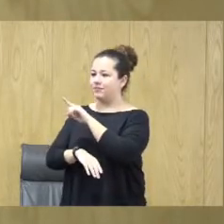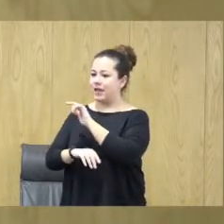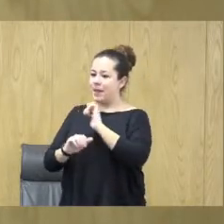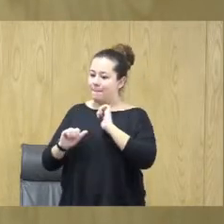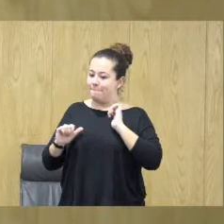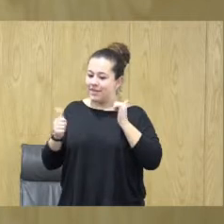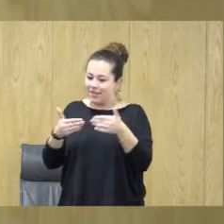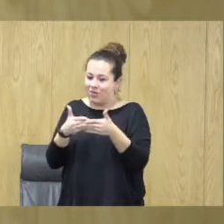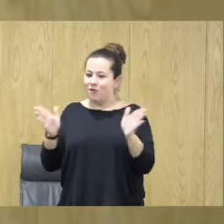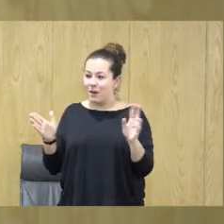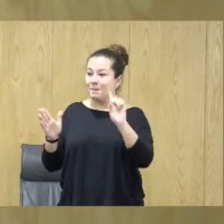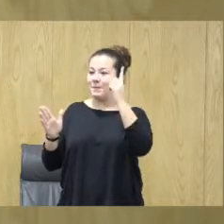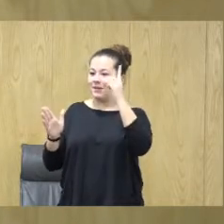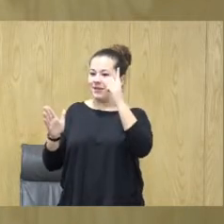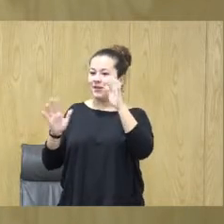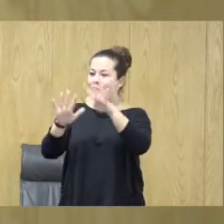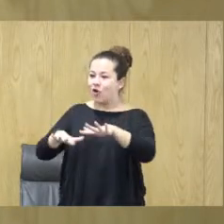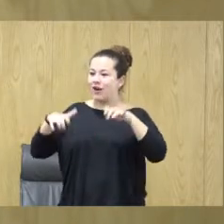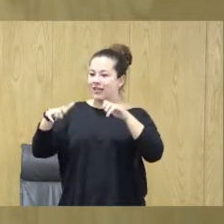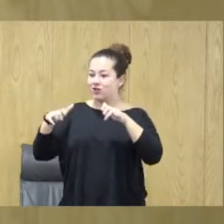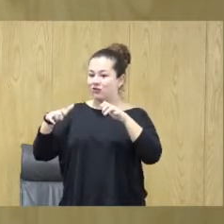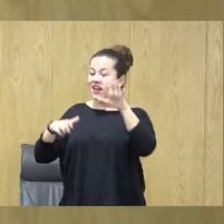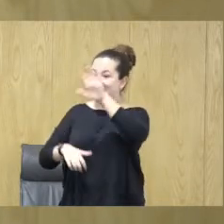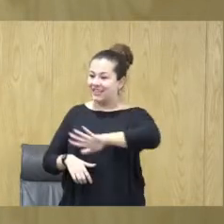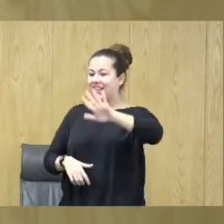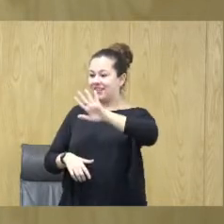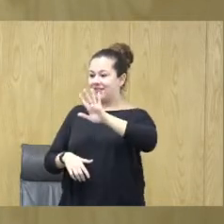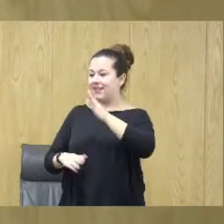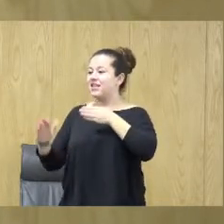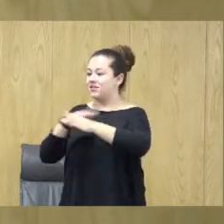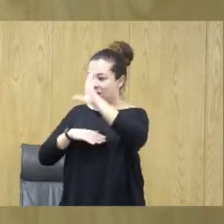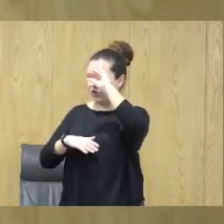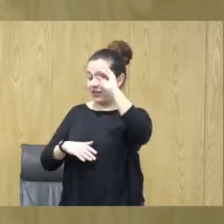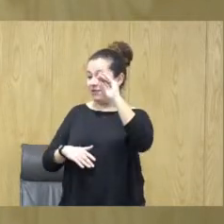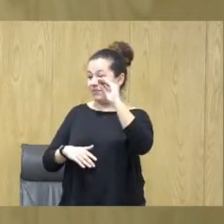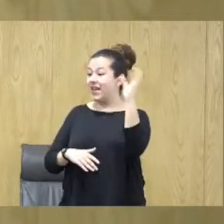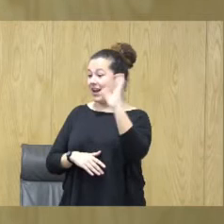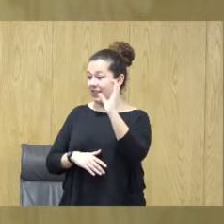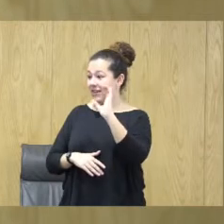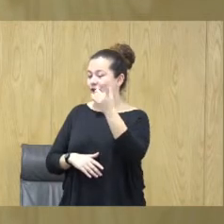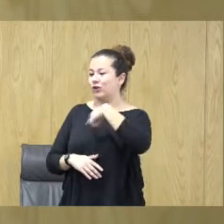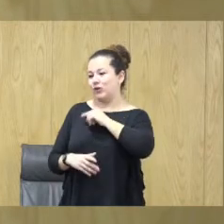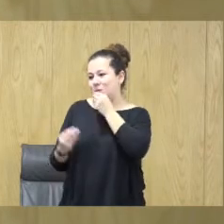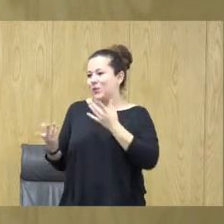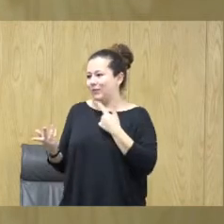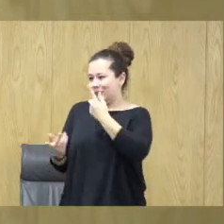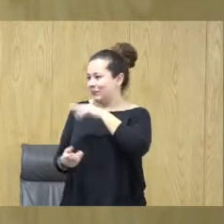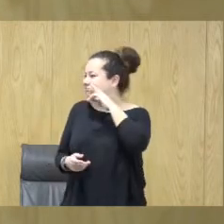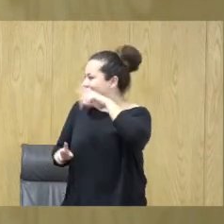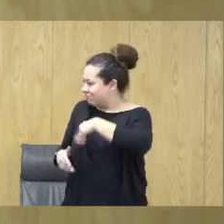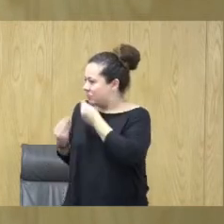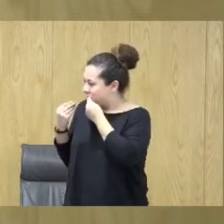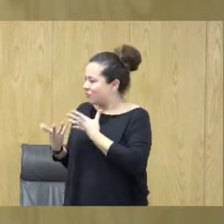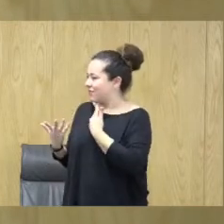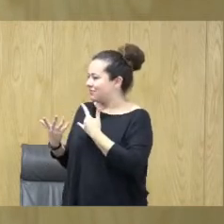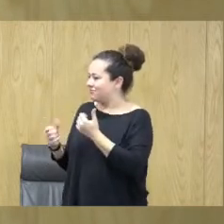el primer congreso estatal, ¿no?, de accesibilidad cognitiva en Cáceres, y nosotros, bueno, pues le reconocemos el esfuerzo que